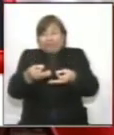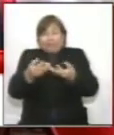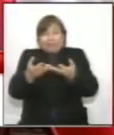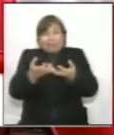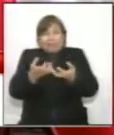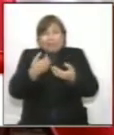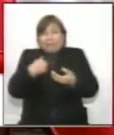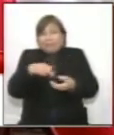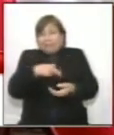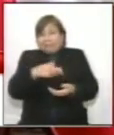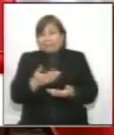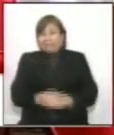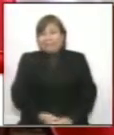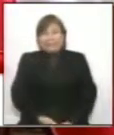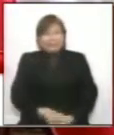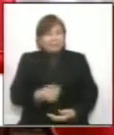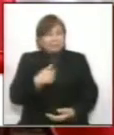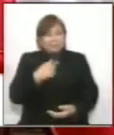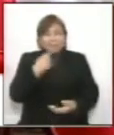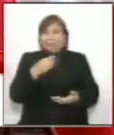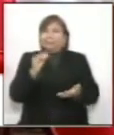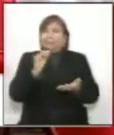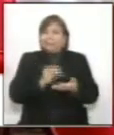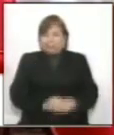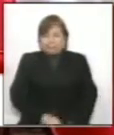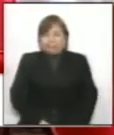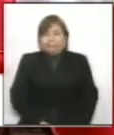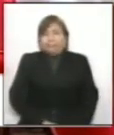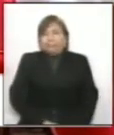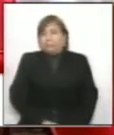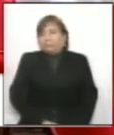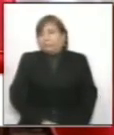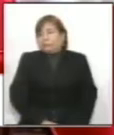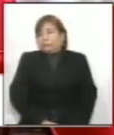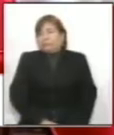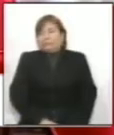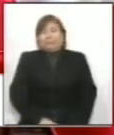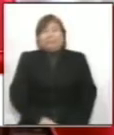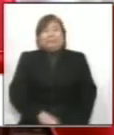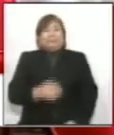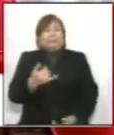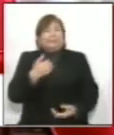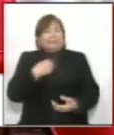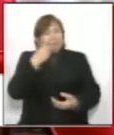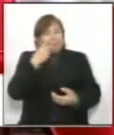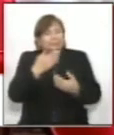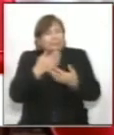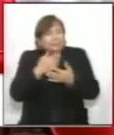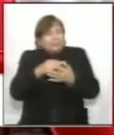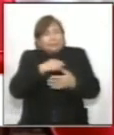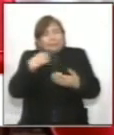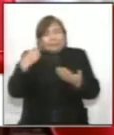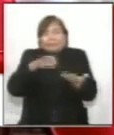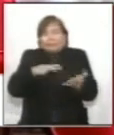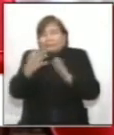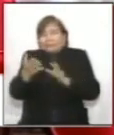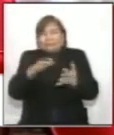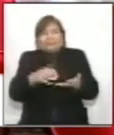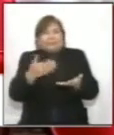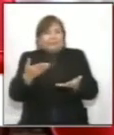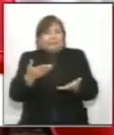queremos. Por eso yo vuelvo a repetir, hoy día cuando vemos que el Perú se desangra y cuando vemos estas